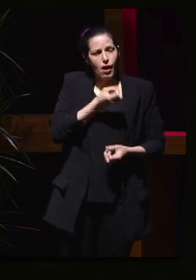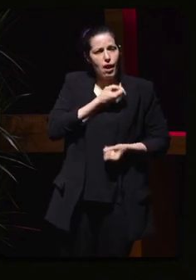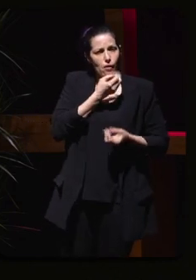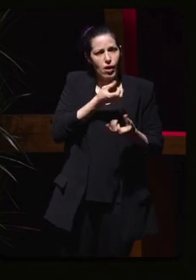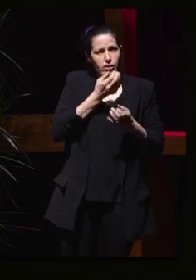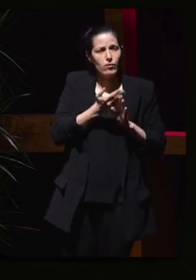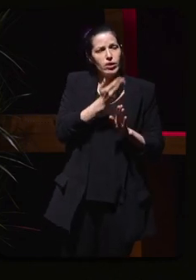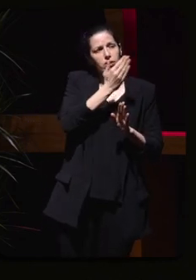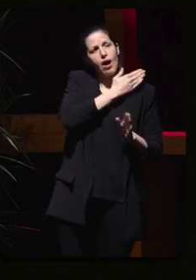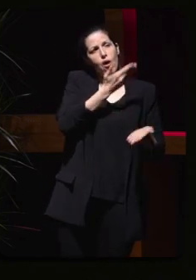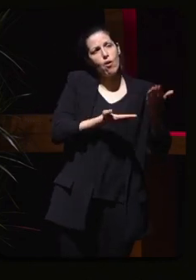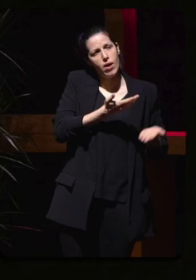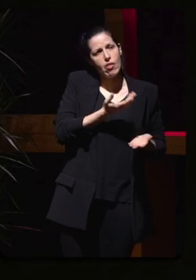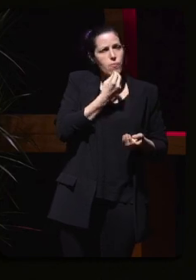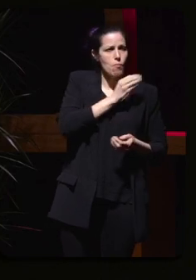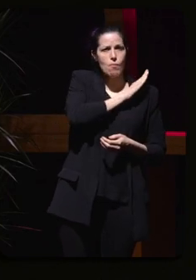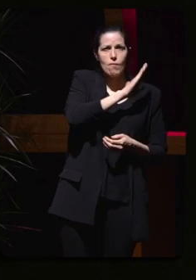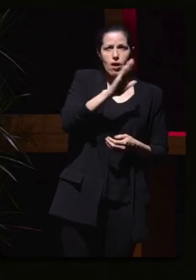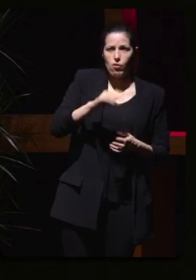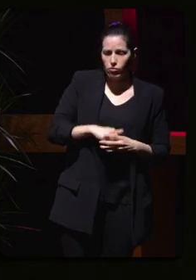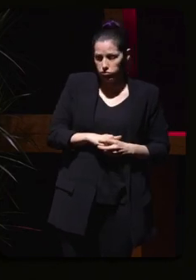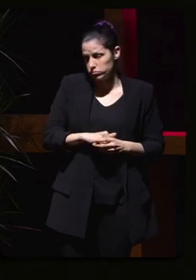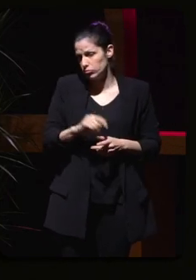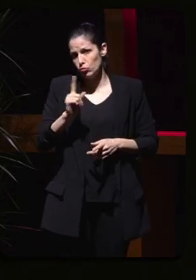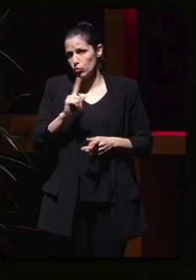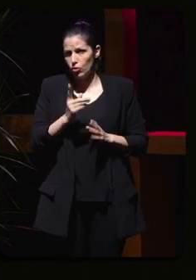mejor, ¿no? Bueno, pues no, antes todo no era mejor.